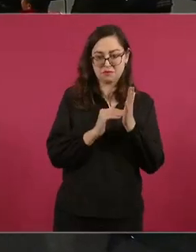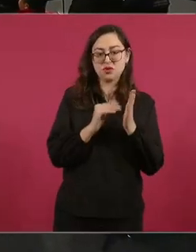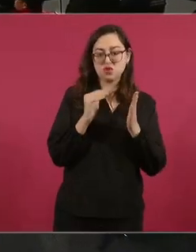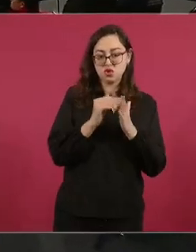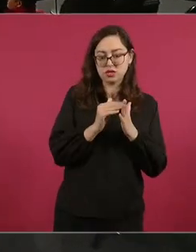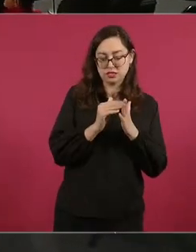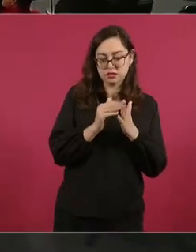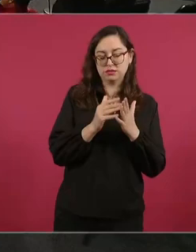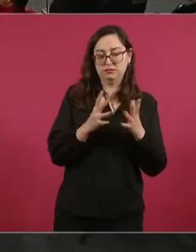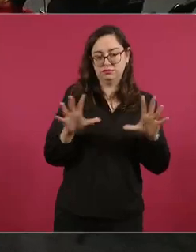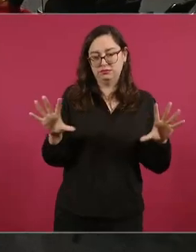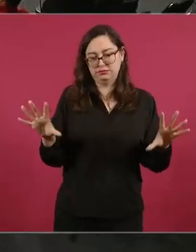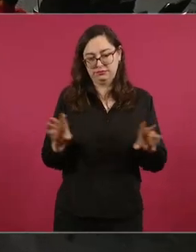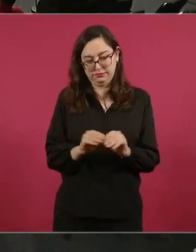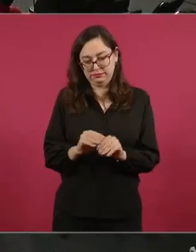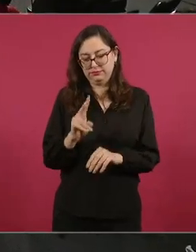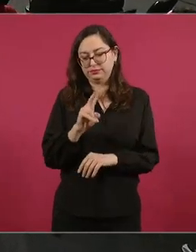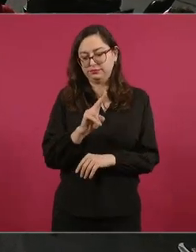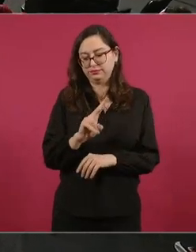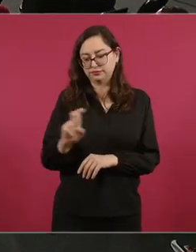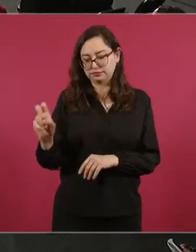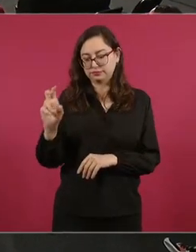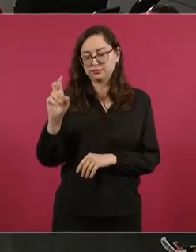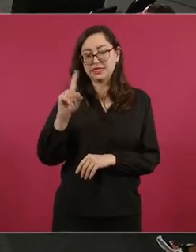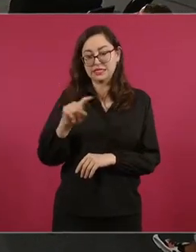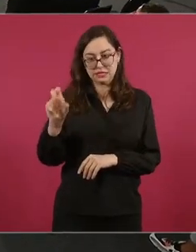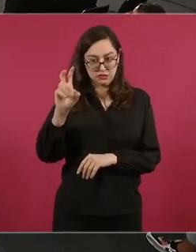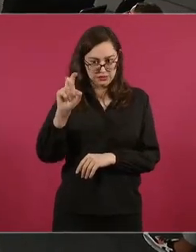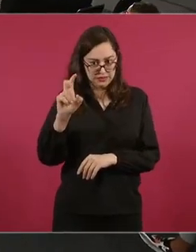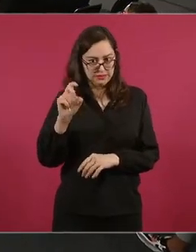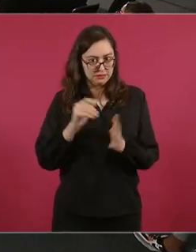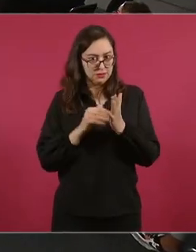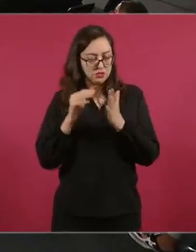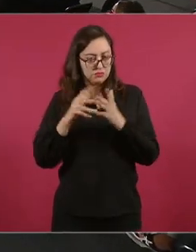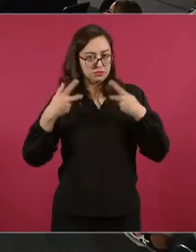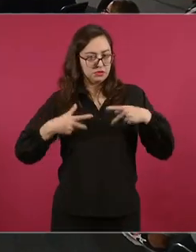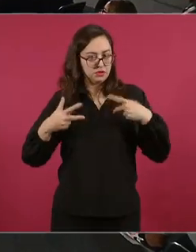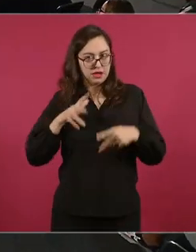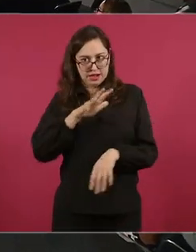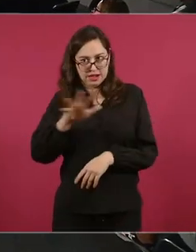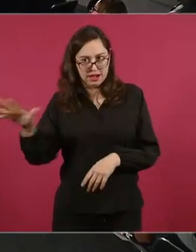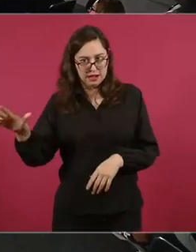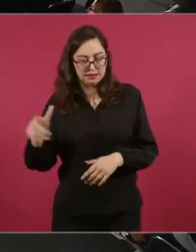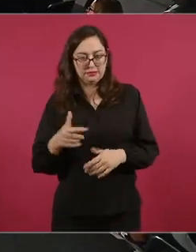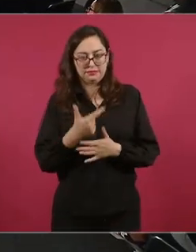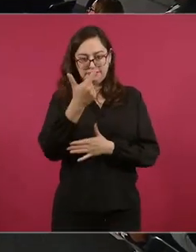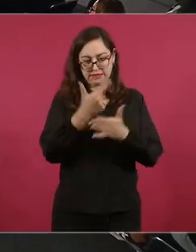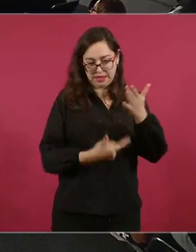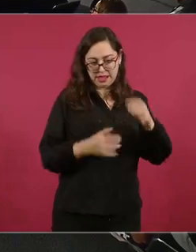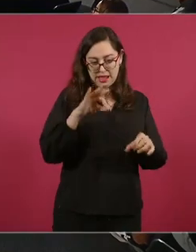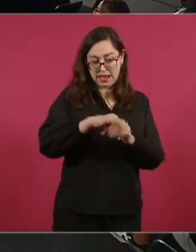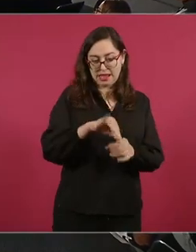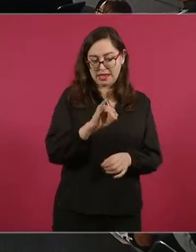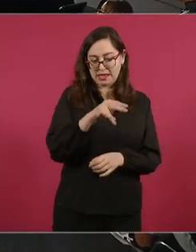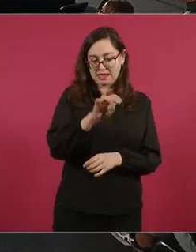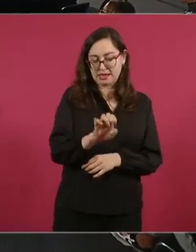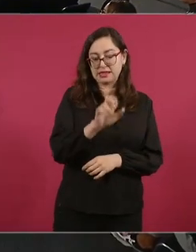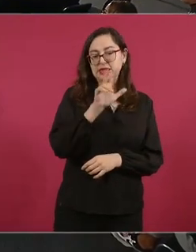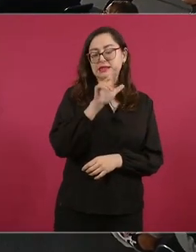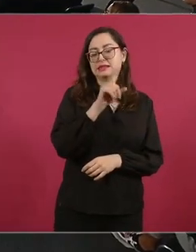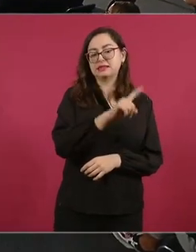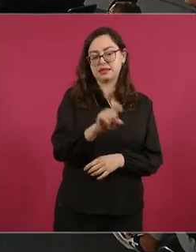somos 130 en población general. Pero ya vimos de que la mitad es